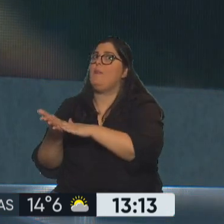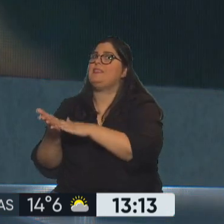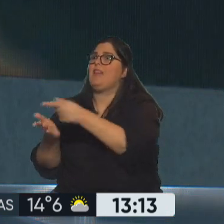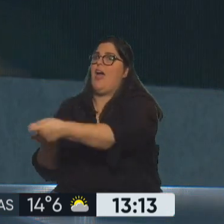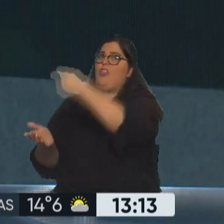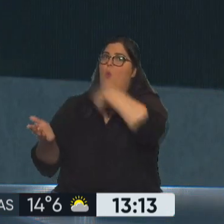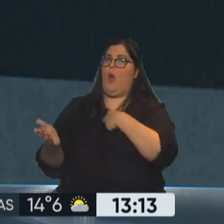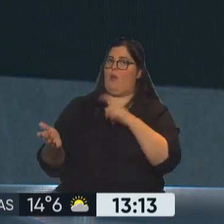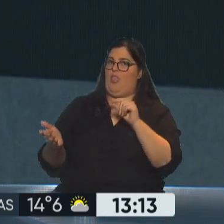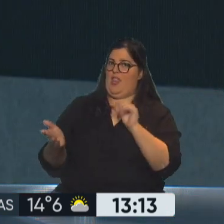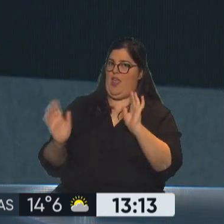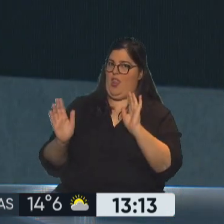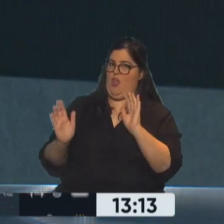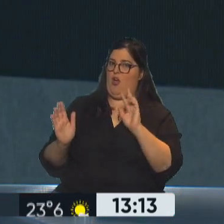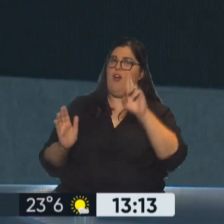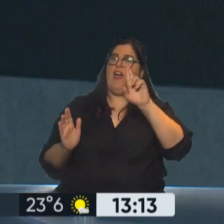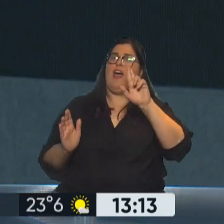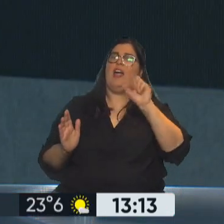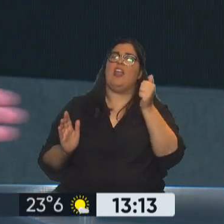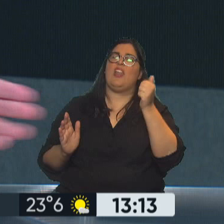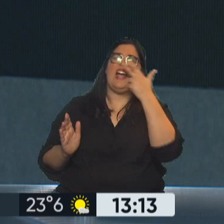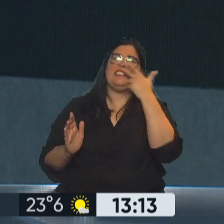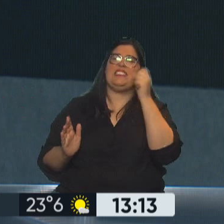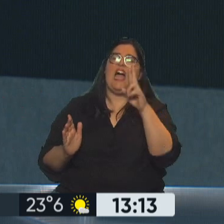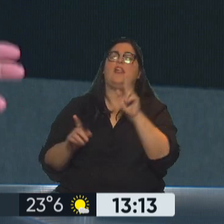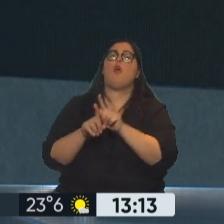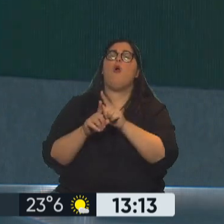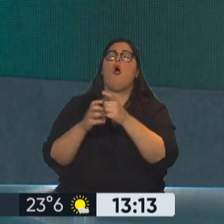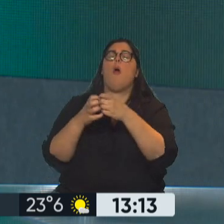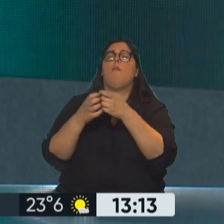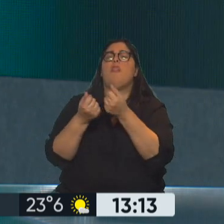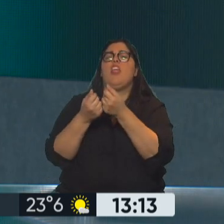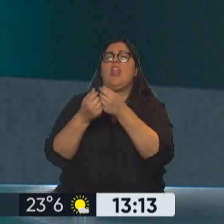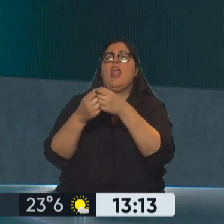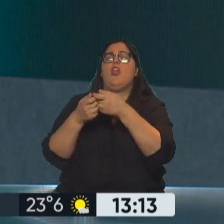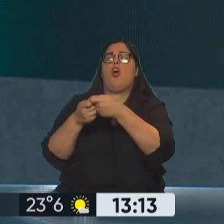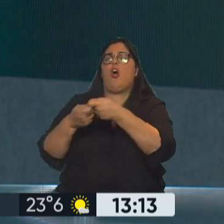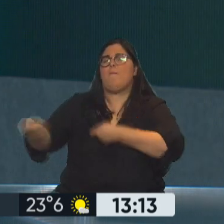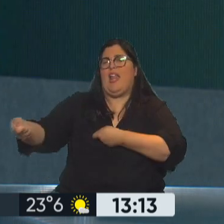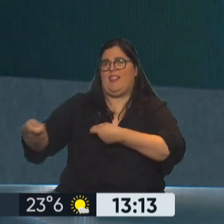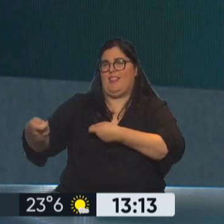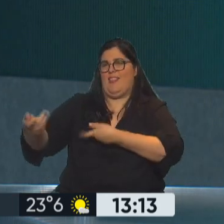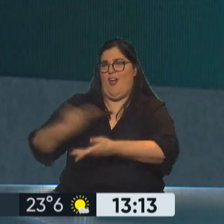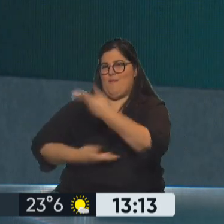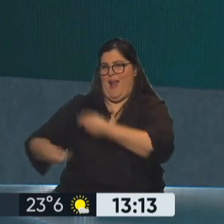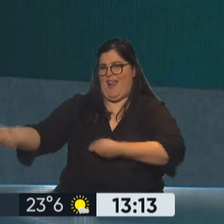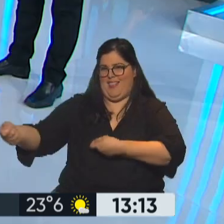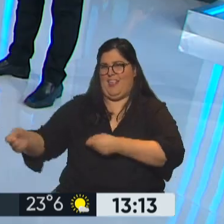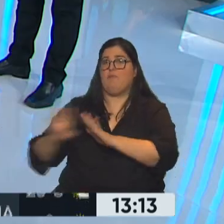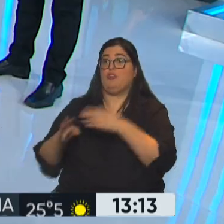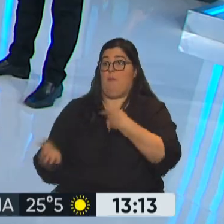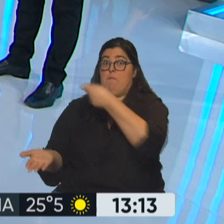es como rajar el dinero al medio, ¿no? Como una división. Entonces hay un